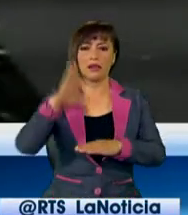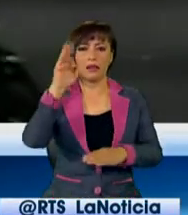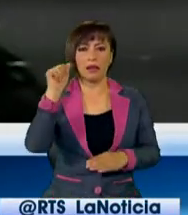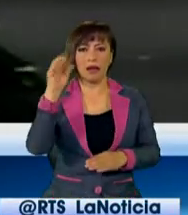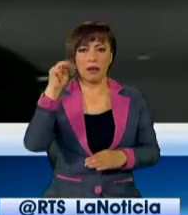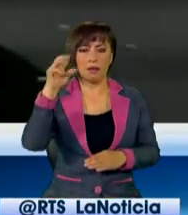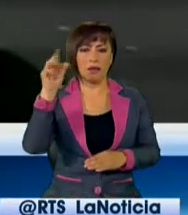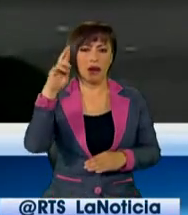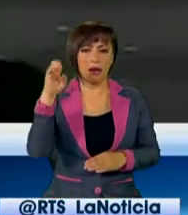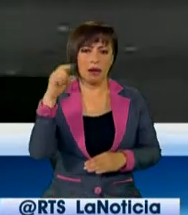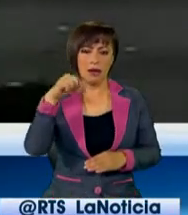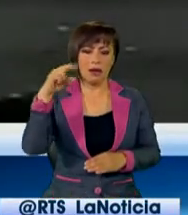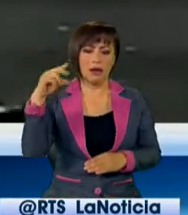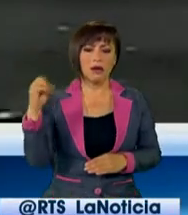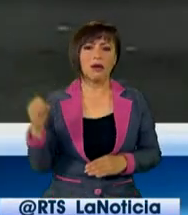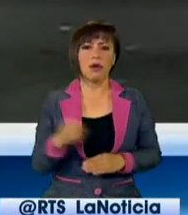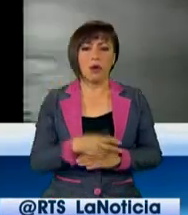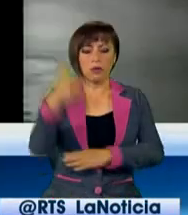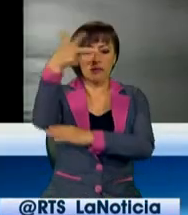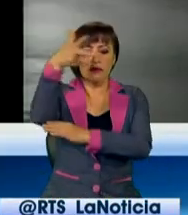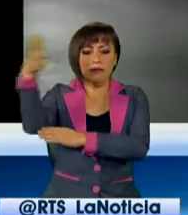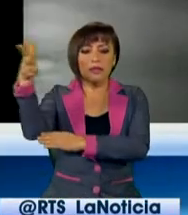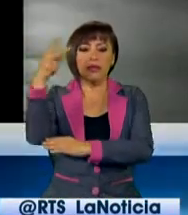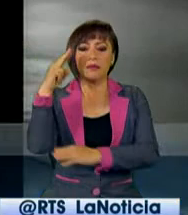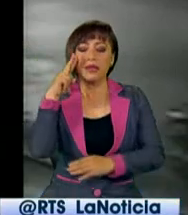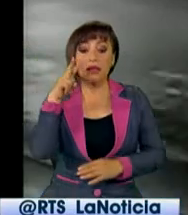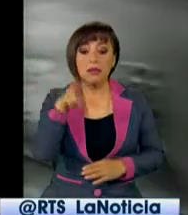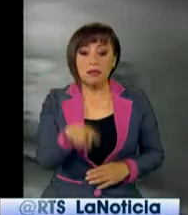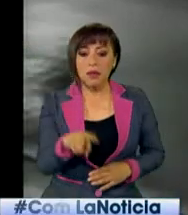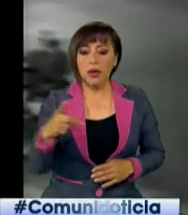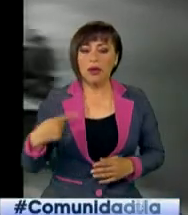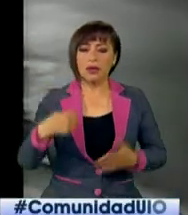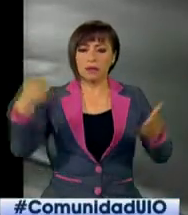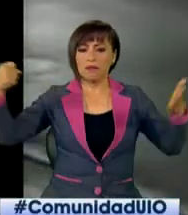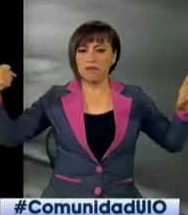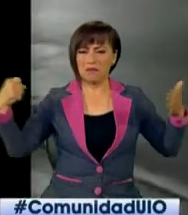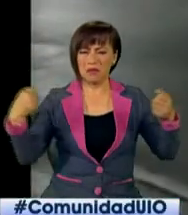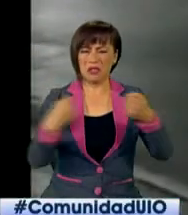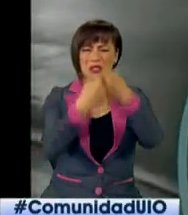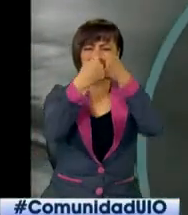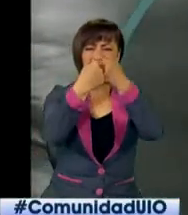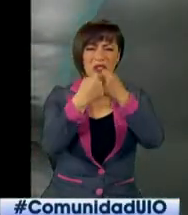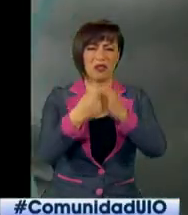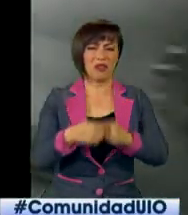241 del sistema Ojos de Águila captó el aparatoso choque.